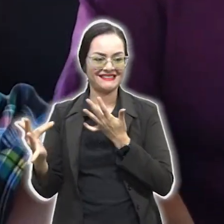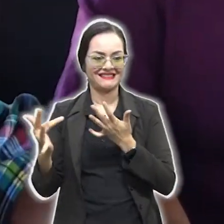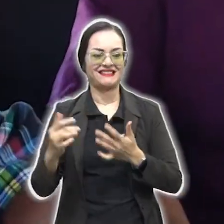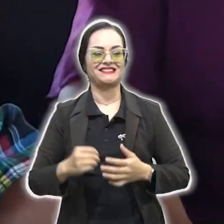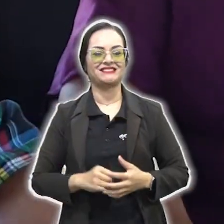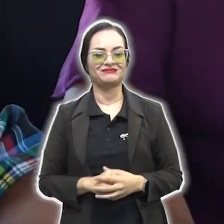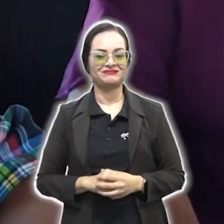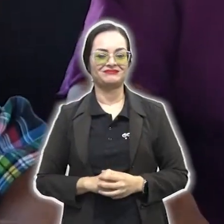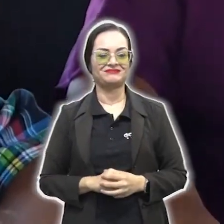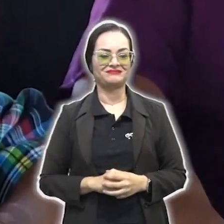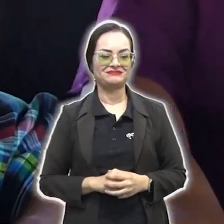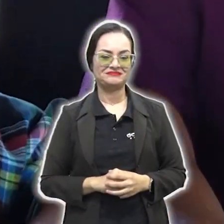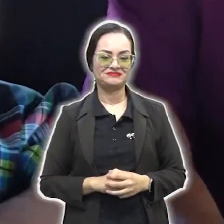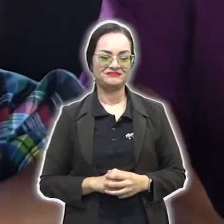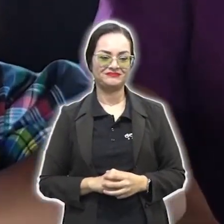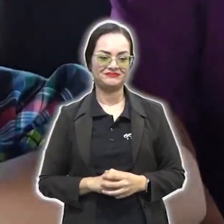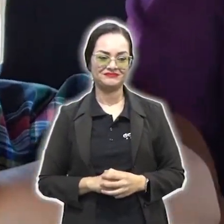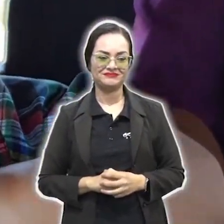no.